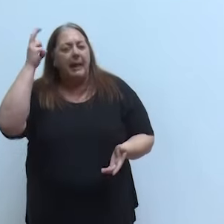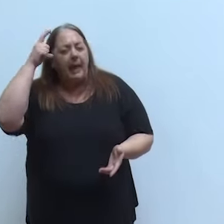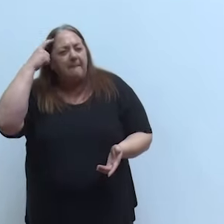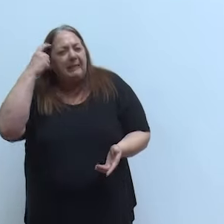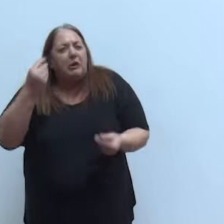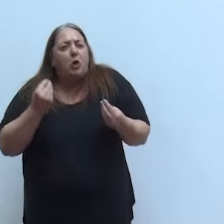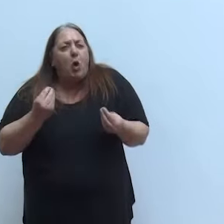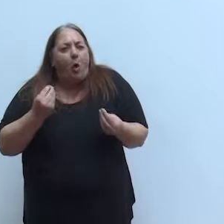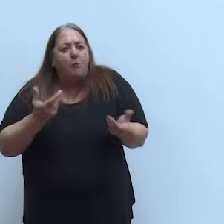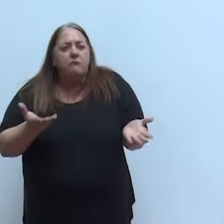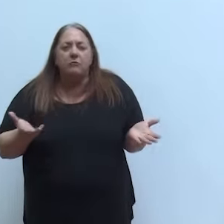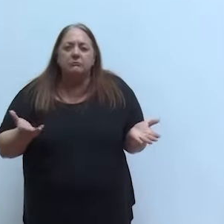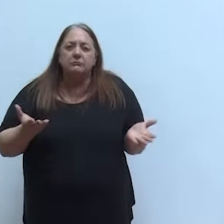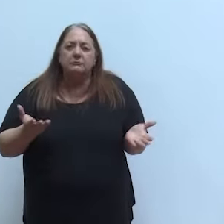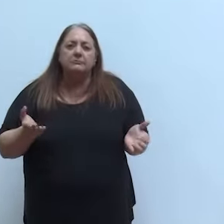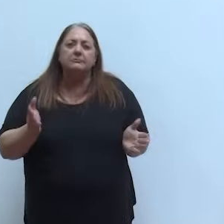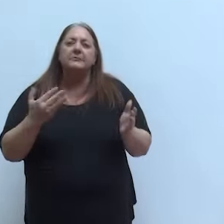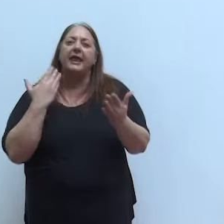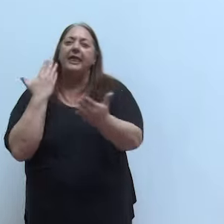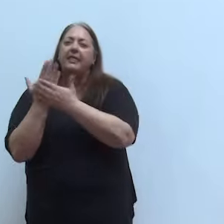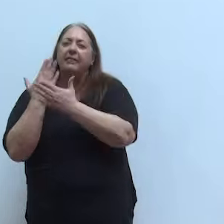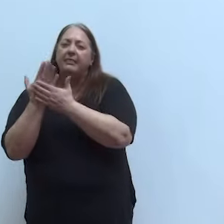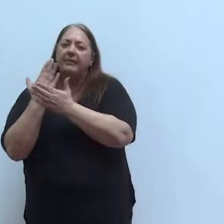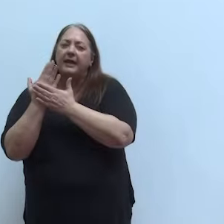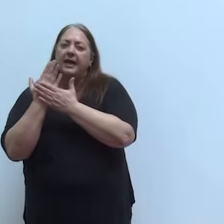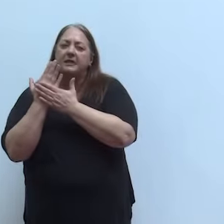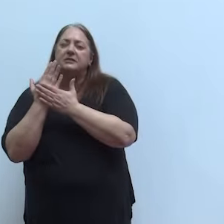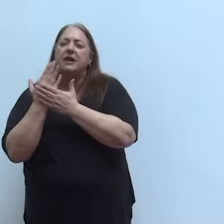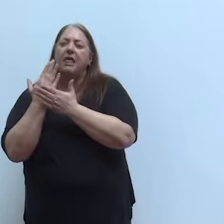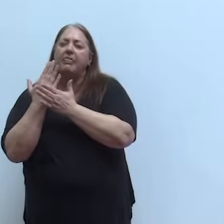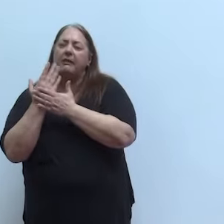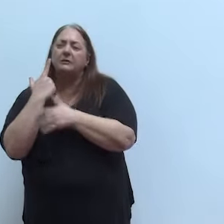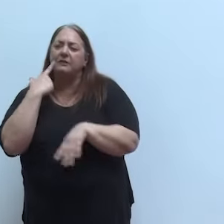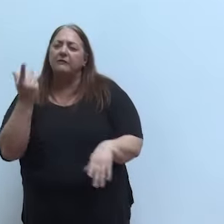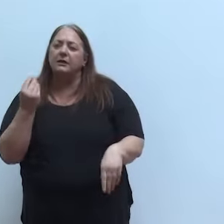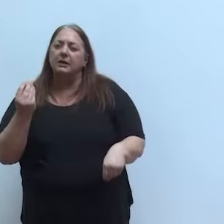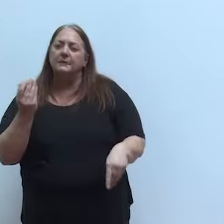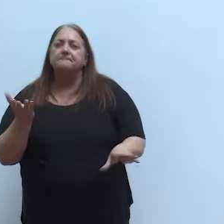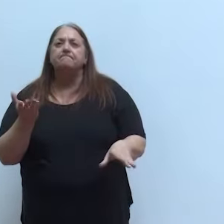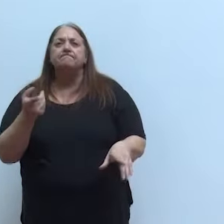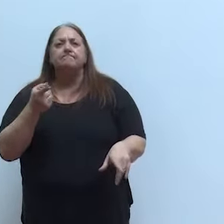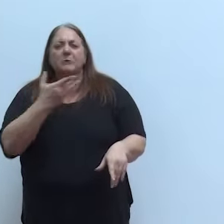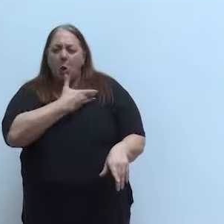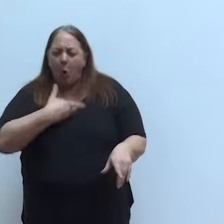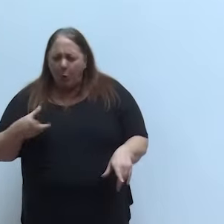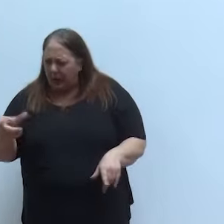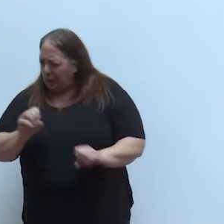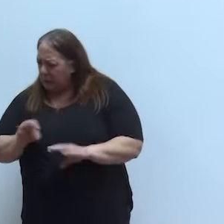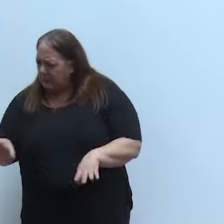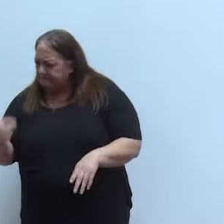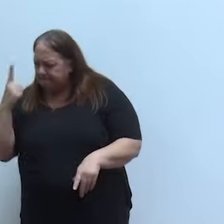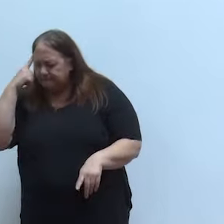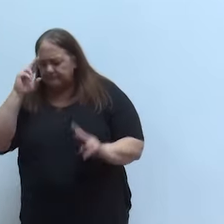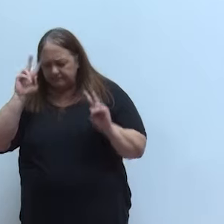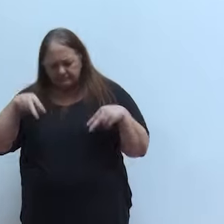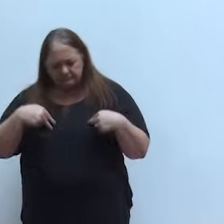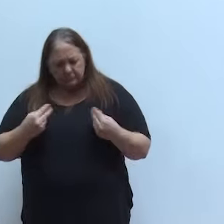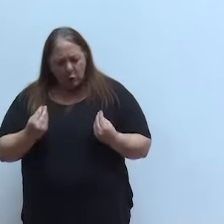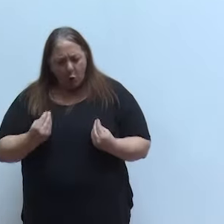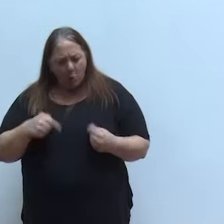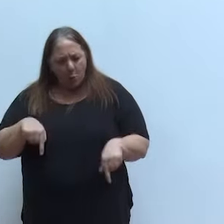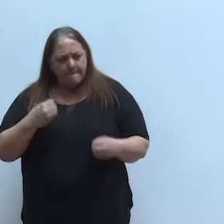las la derecha en este caso pero un mecanismo claro o sea si tu gobierno no funcionó tenés que hacer una autocrítica y decir porque ahora va a